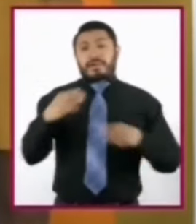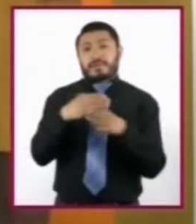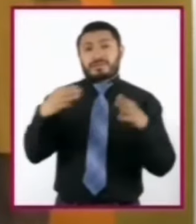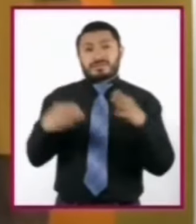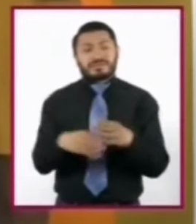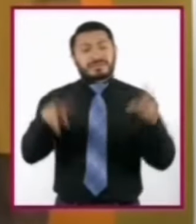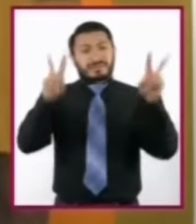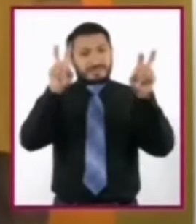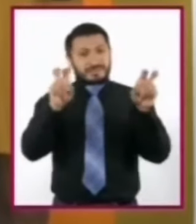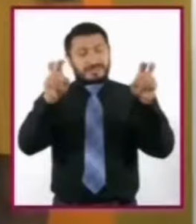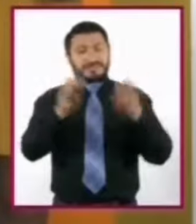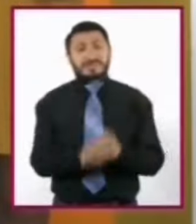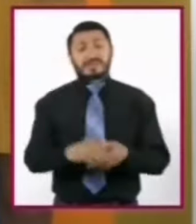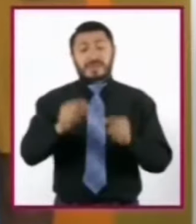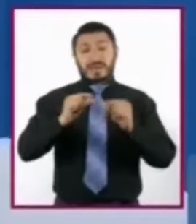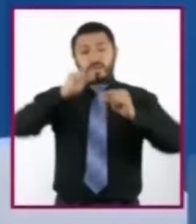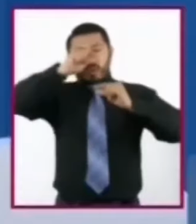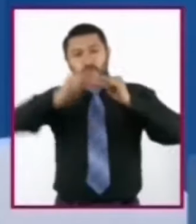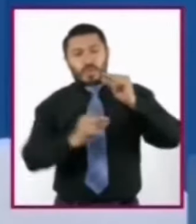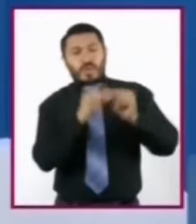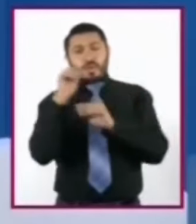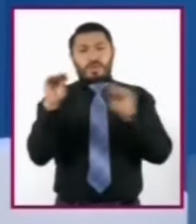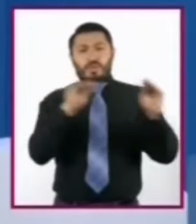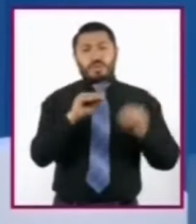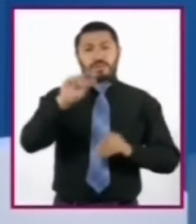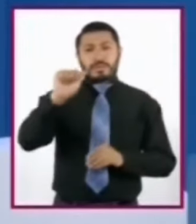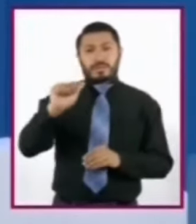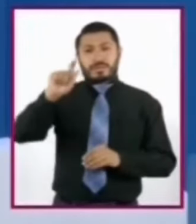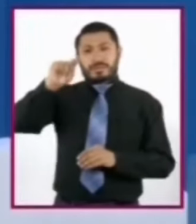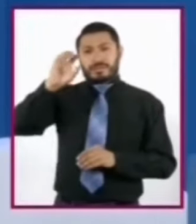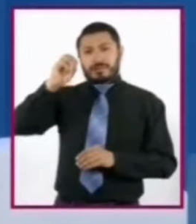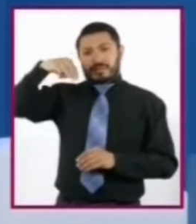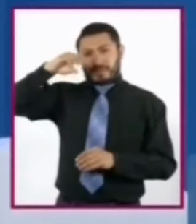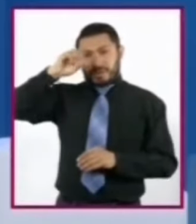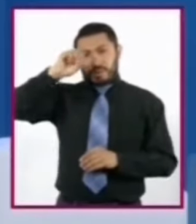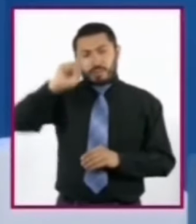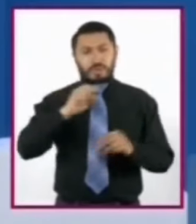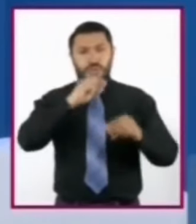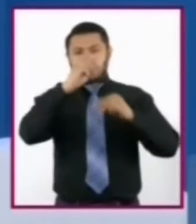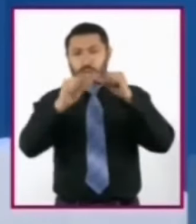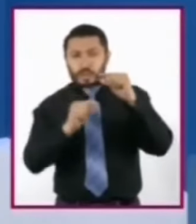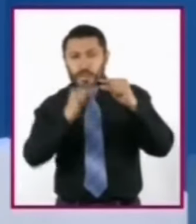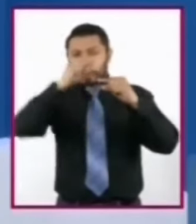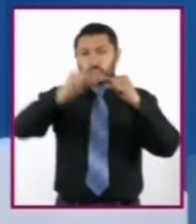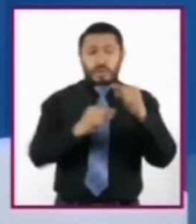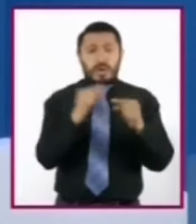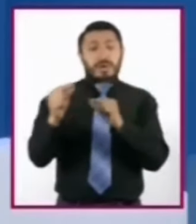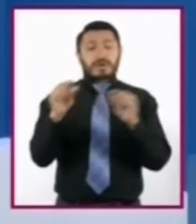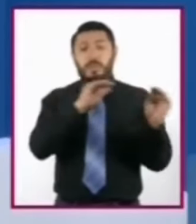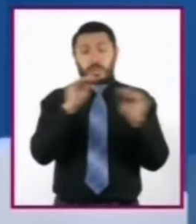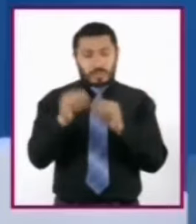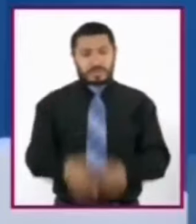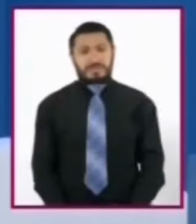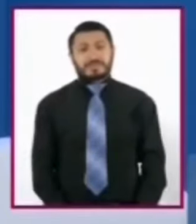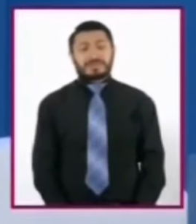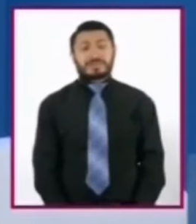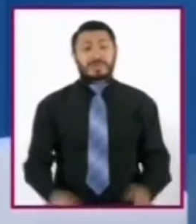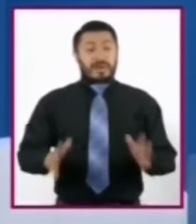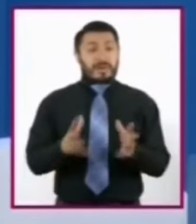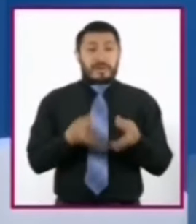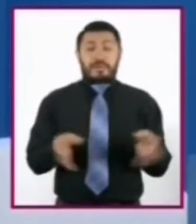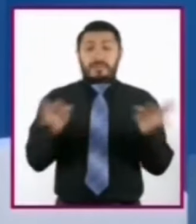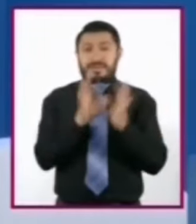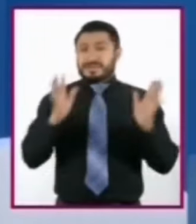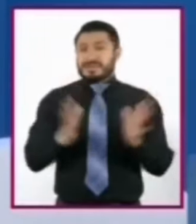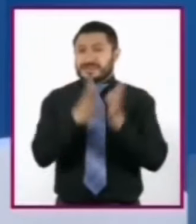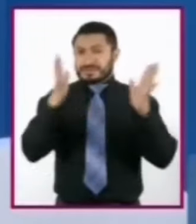es Átomos en movimiento. Les recuerdo que es muy importante participar en las actividades de la sesión.